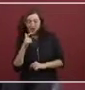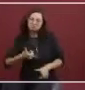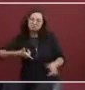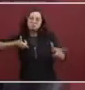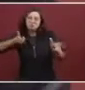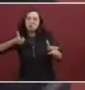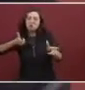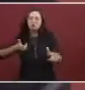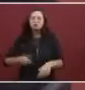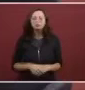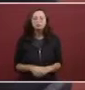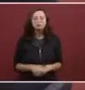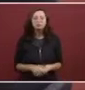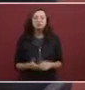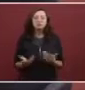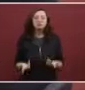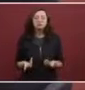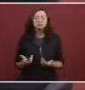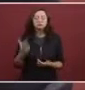Porfirio